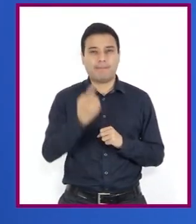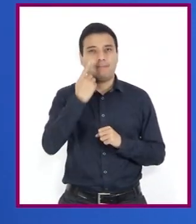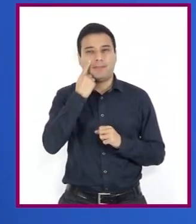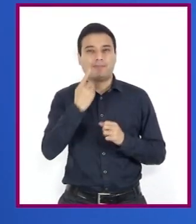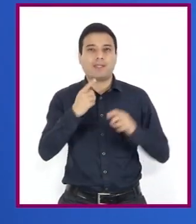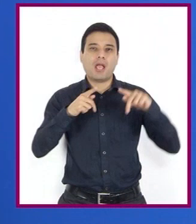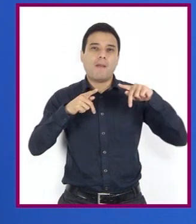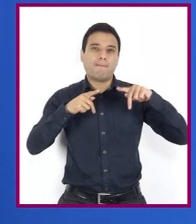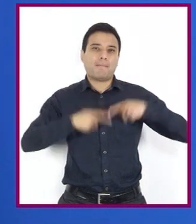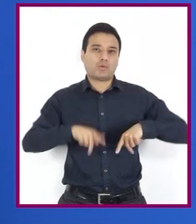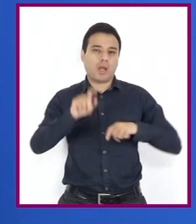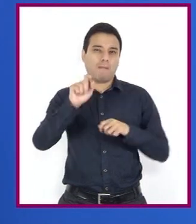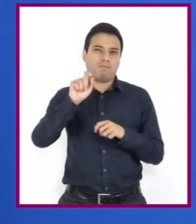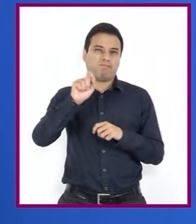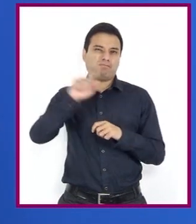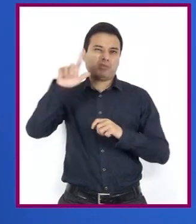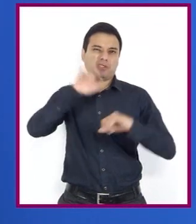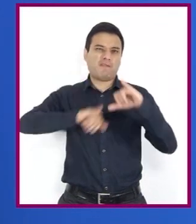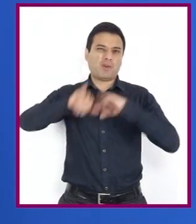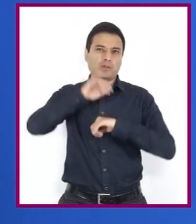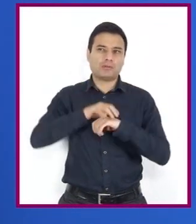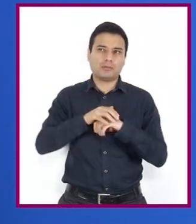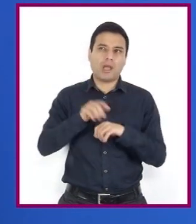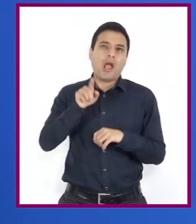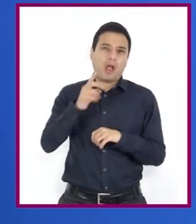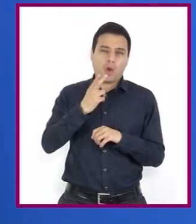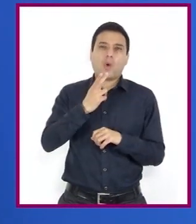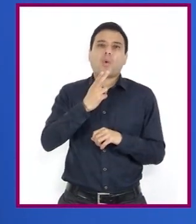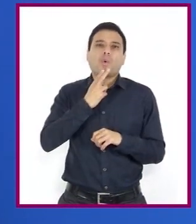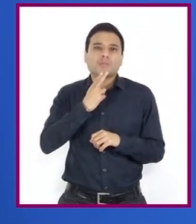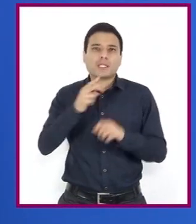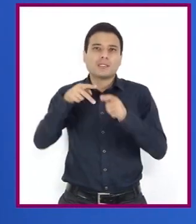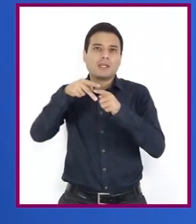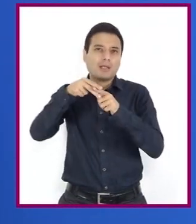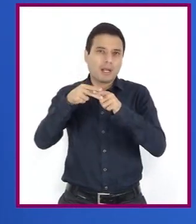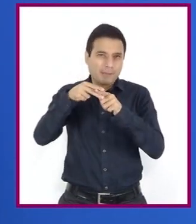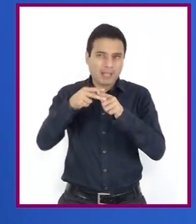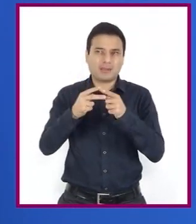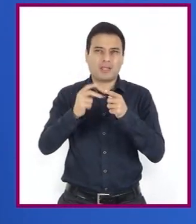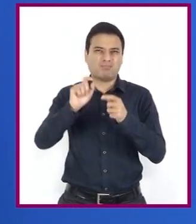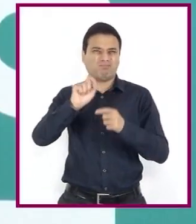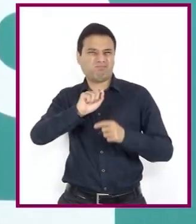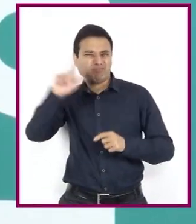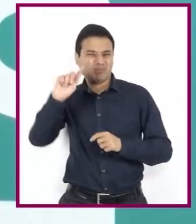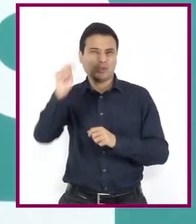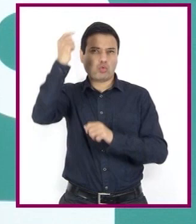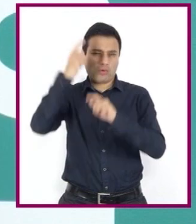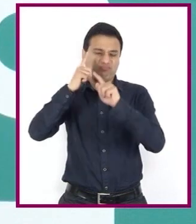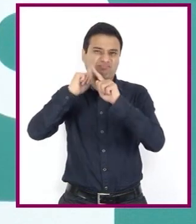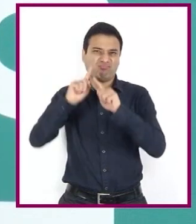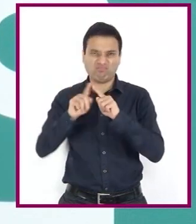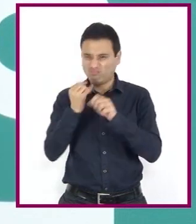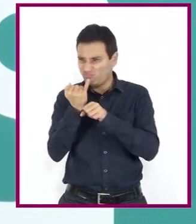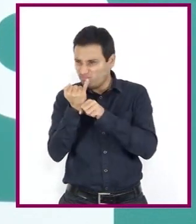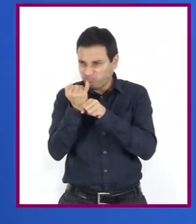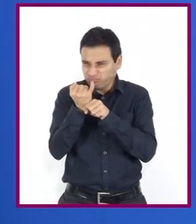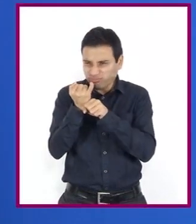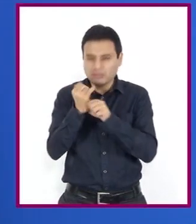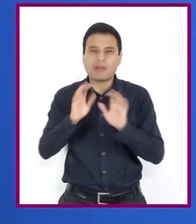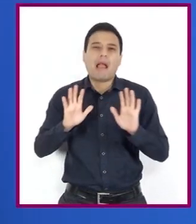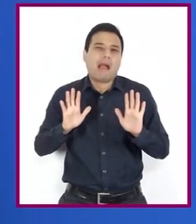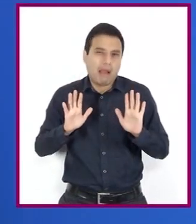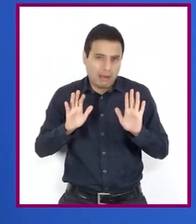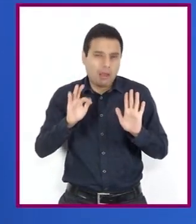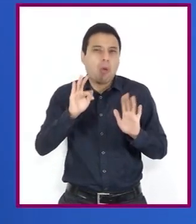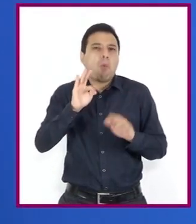los científicos es que ellos usan herramientas y conocimientos mucho más sofisticados que les permiten dar un nivel